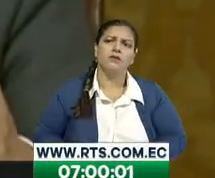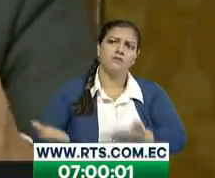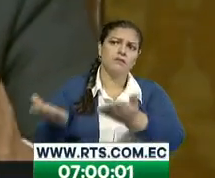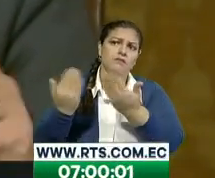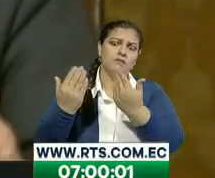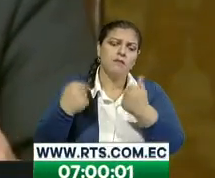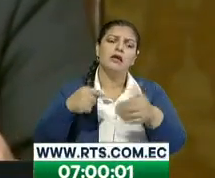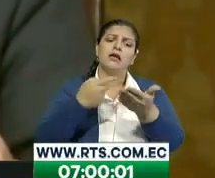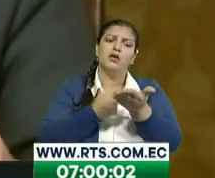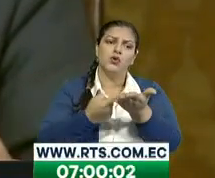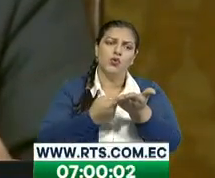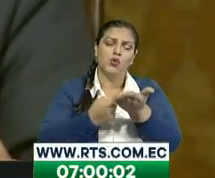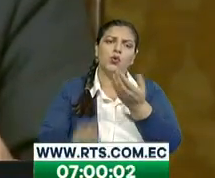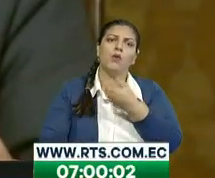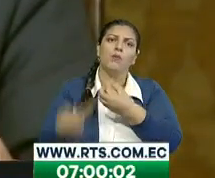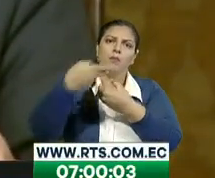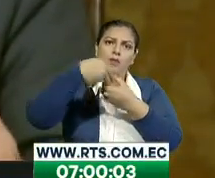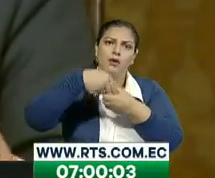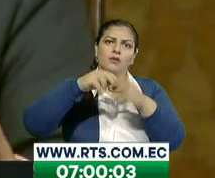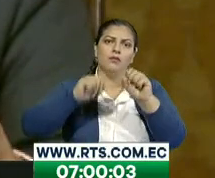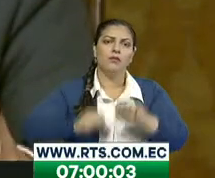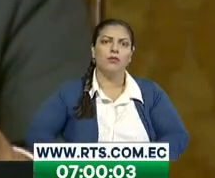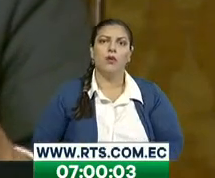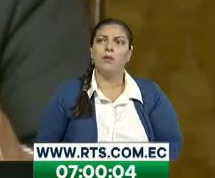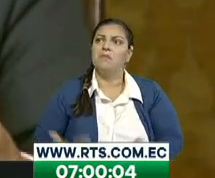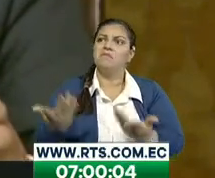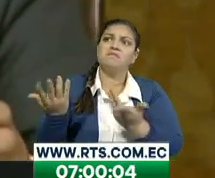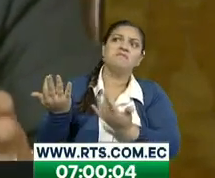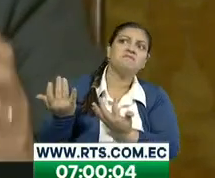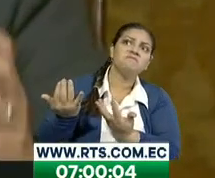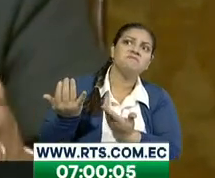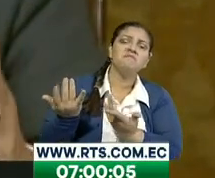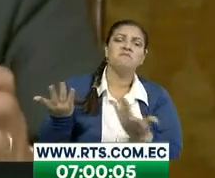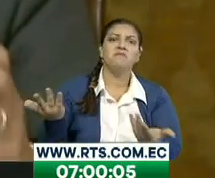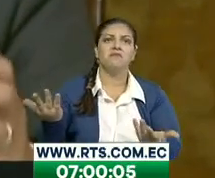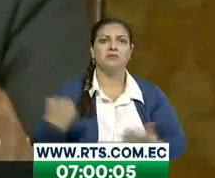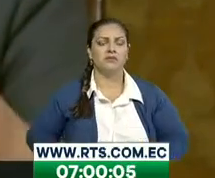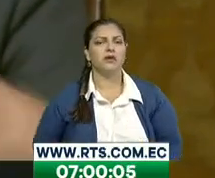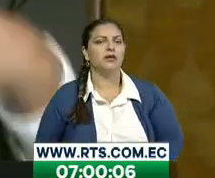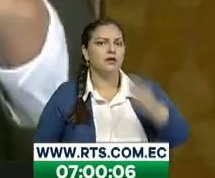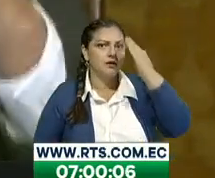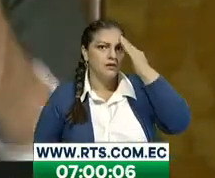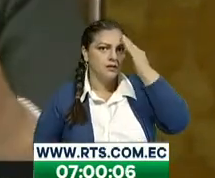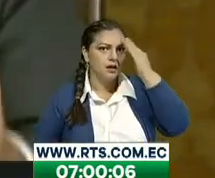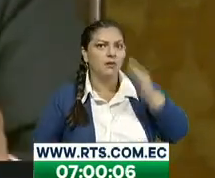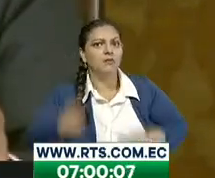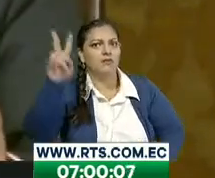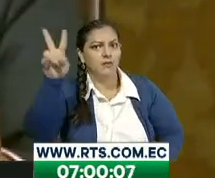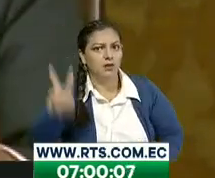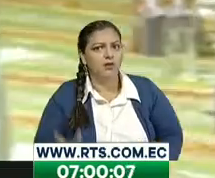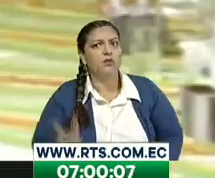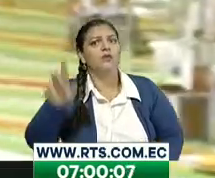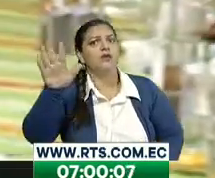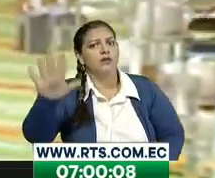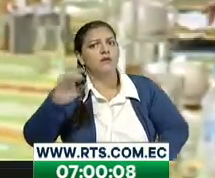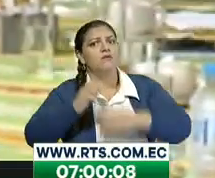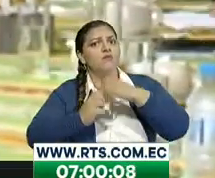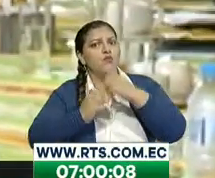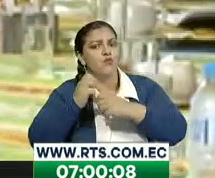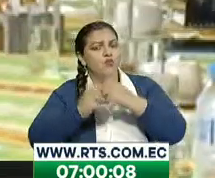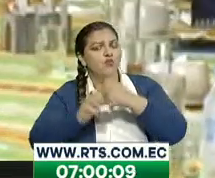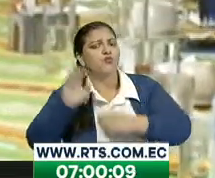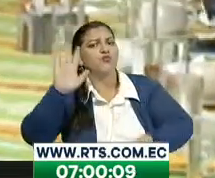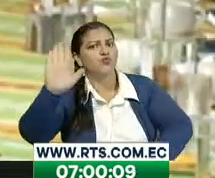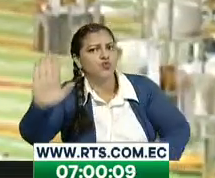está invitada a estar presente aquí porque creo que es parte y muy importante de toda esta problemática. Que en la reunión